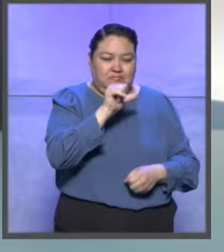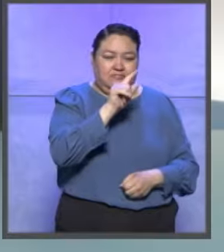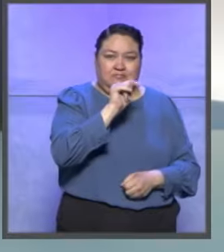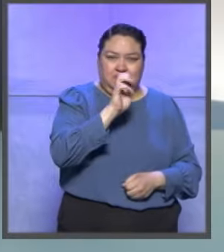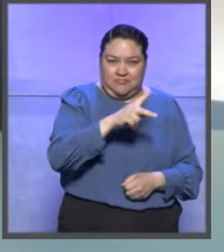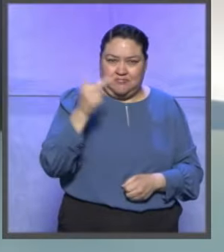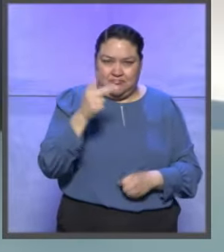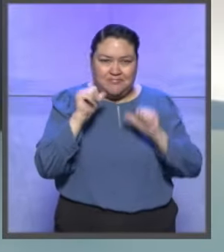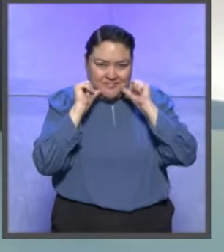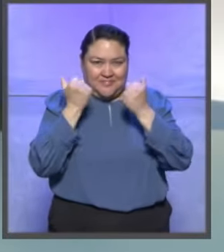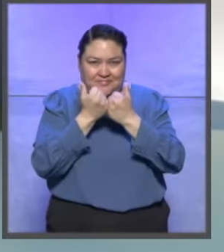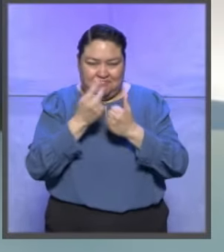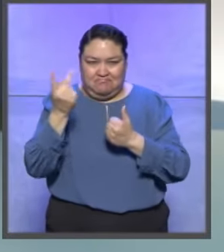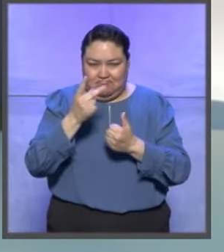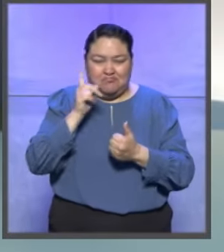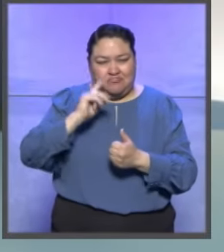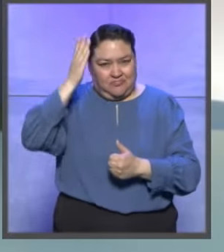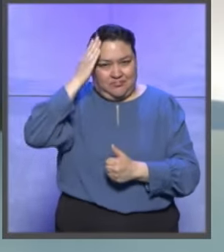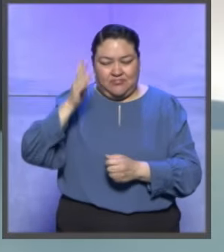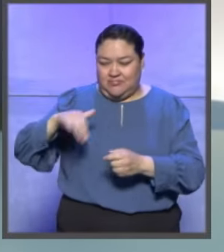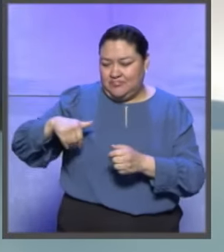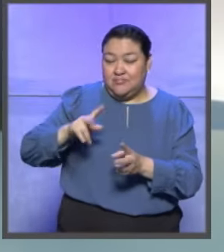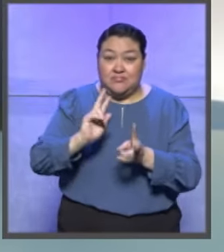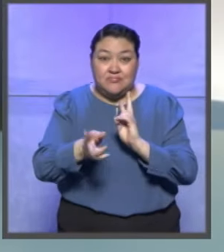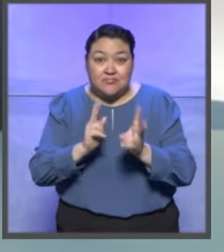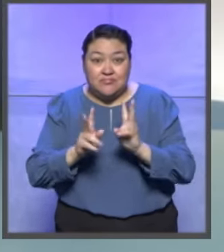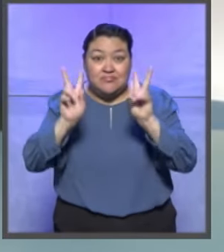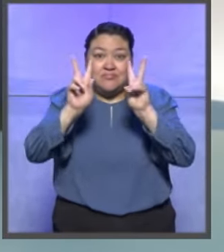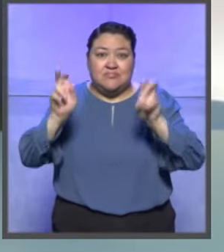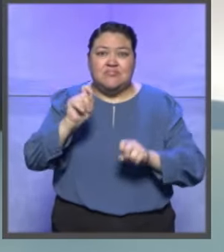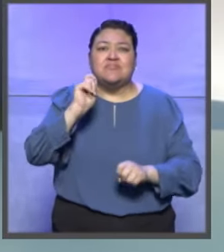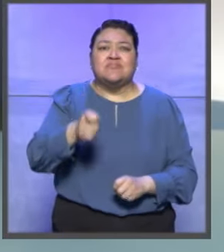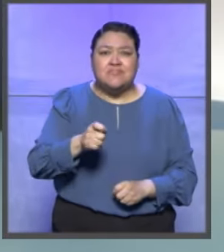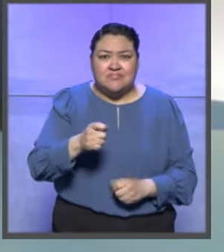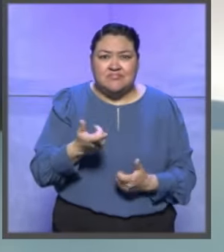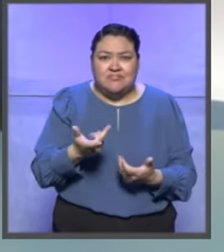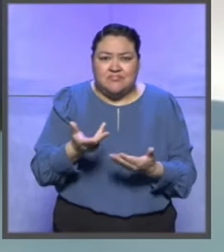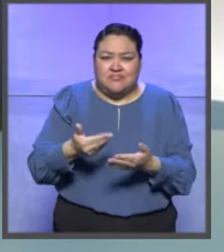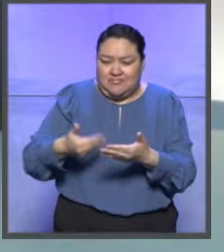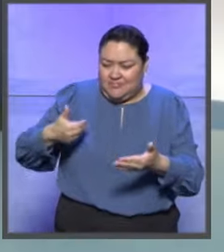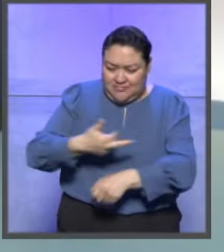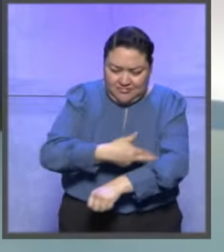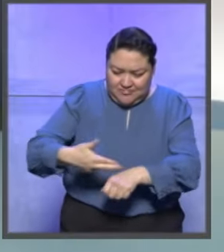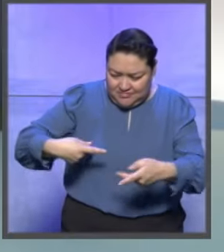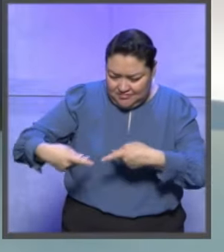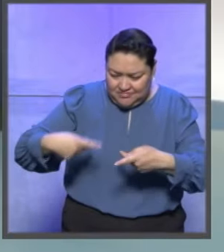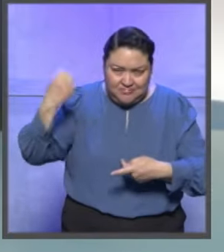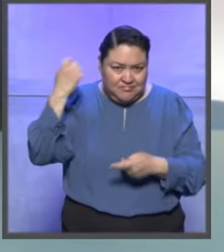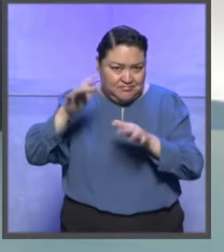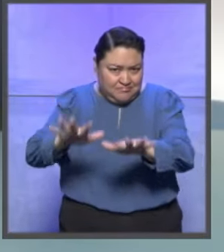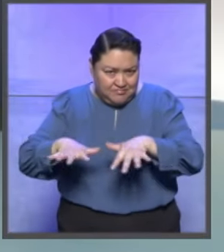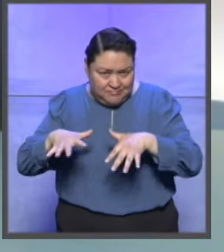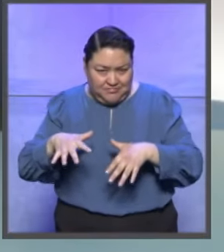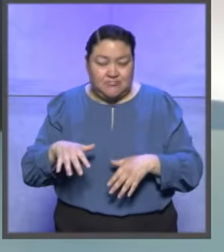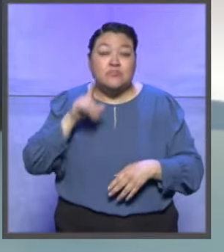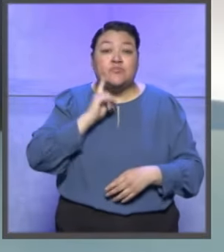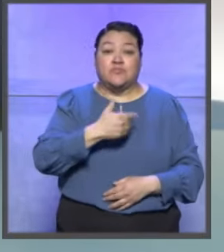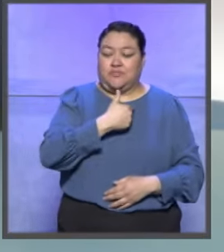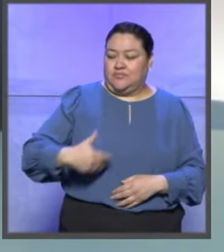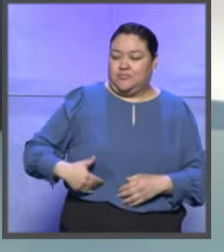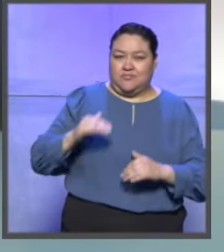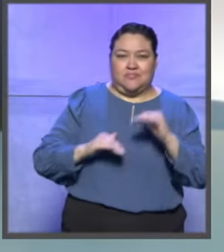Electorales de la República Mexicana, ATERM. Estábamos terminando un tema importantísimo, los eventos que ha organizado la